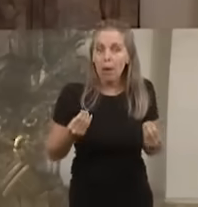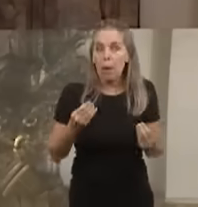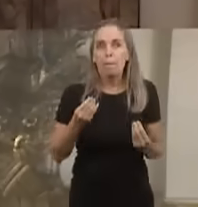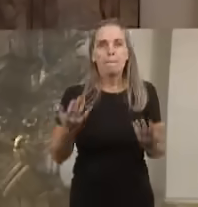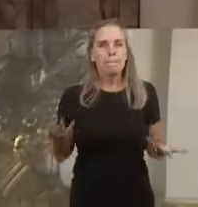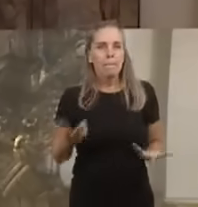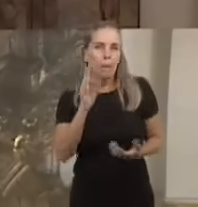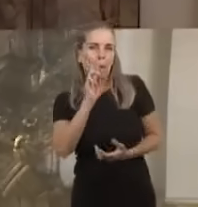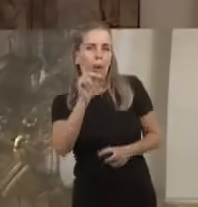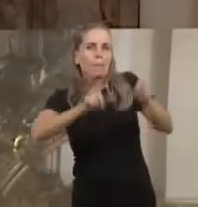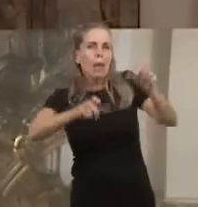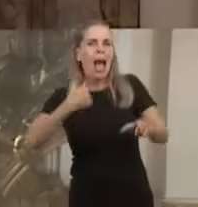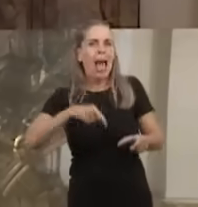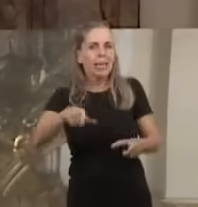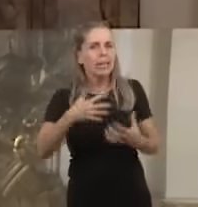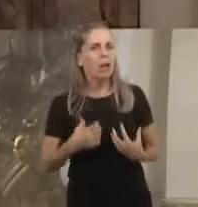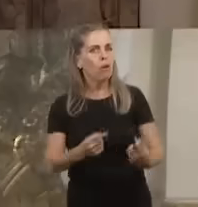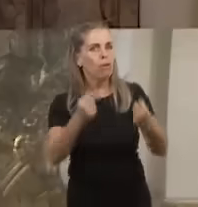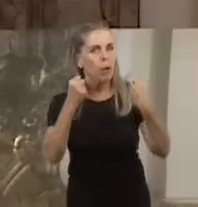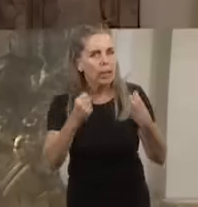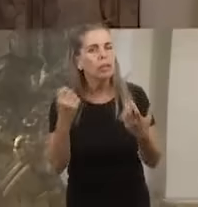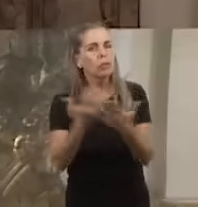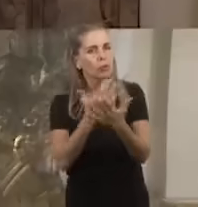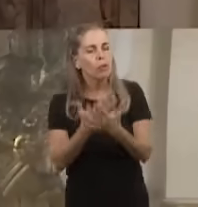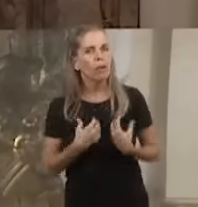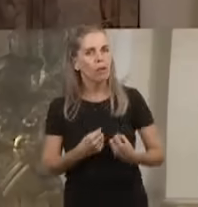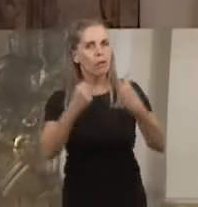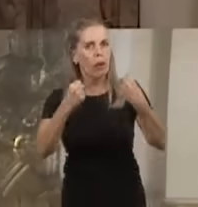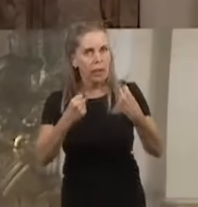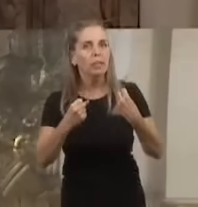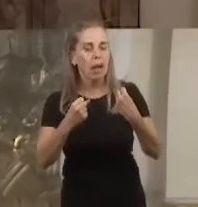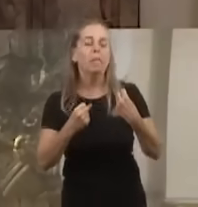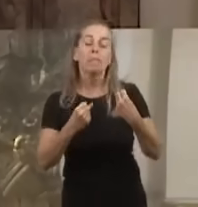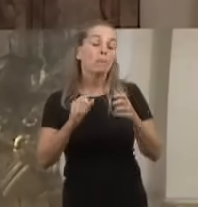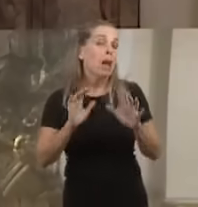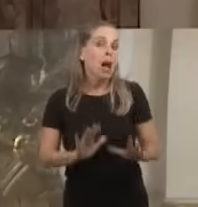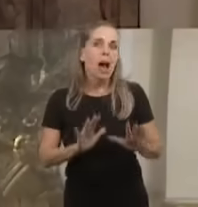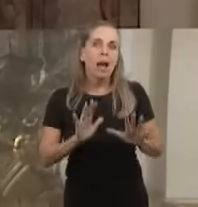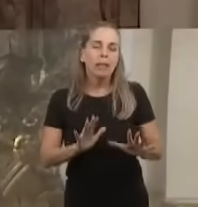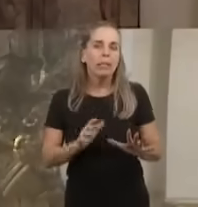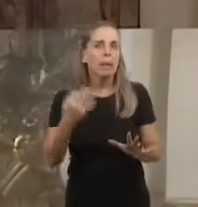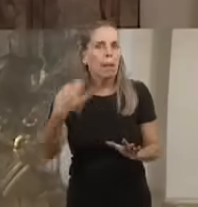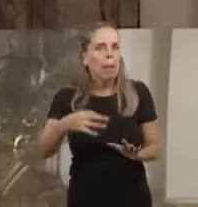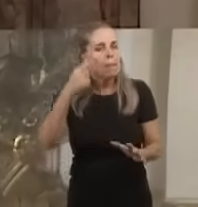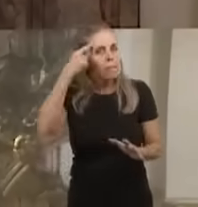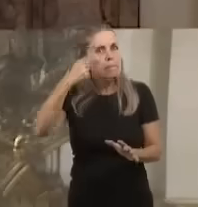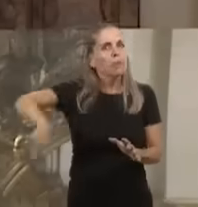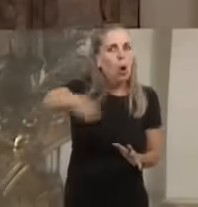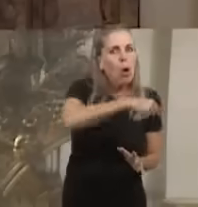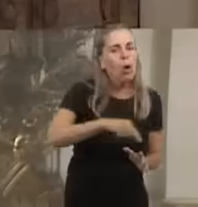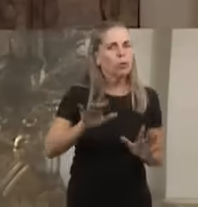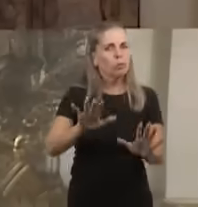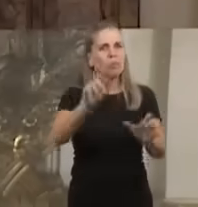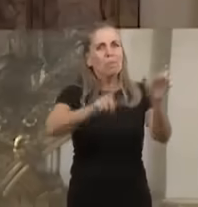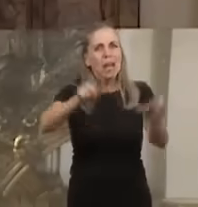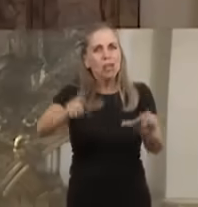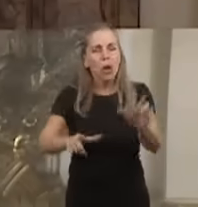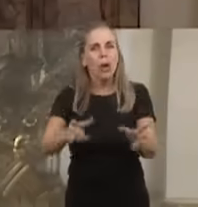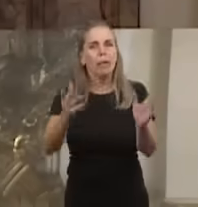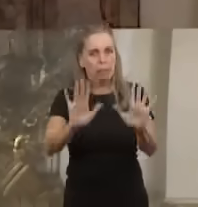la que los argentinos están enfrentando este desafío no hay alternativa más que Rendirse a los pies de un pueblo que ha decidido